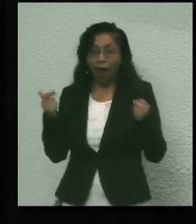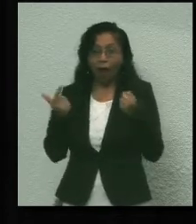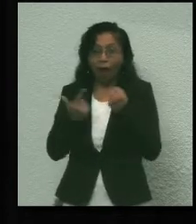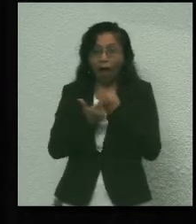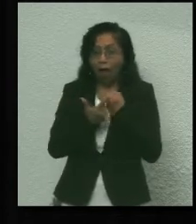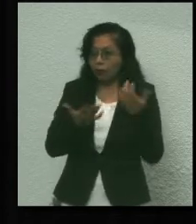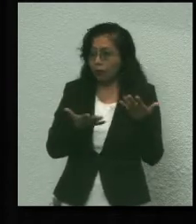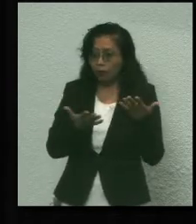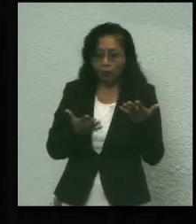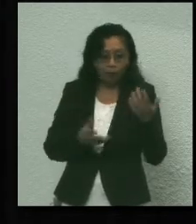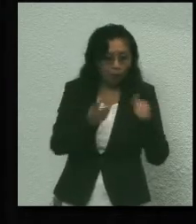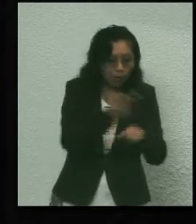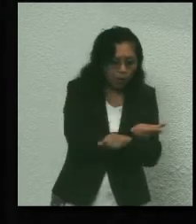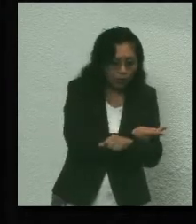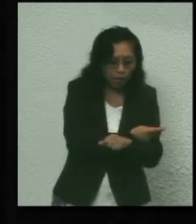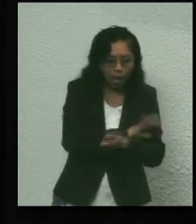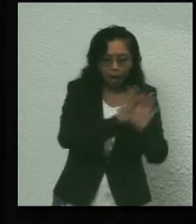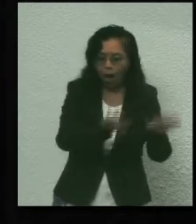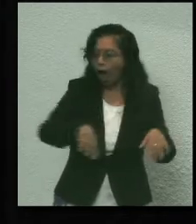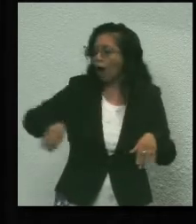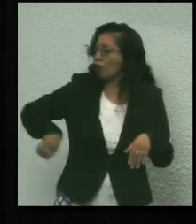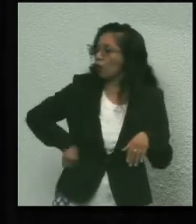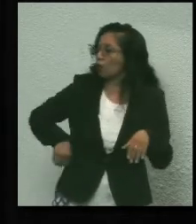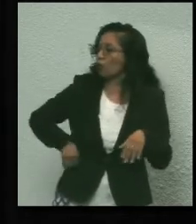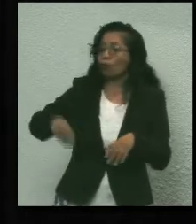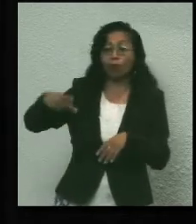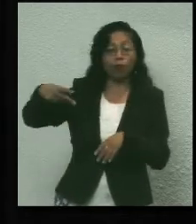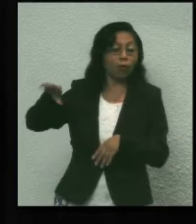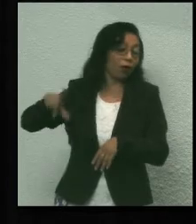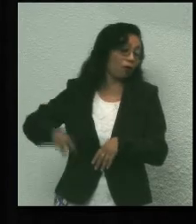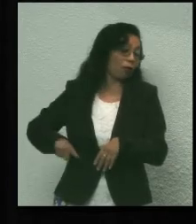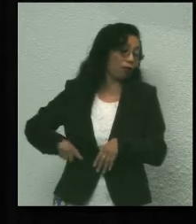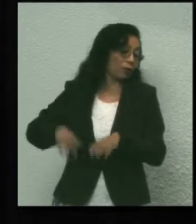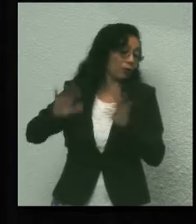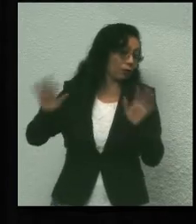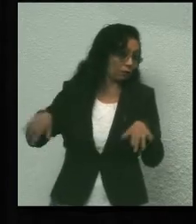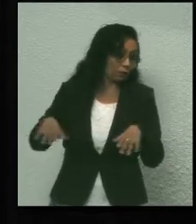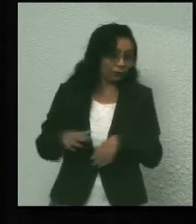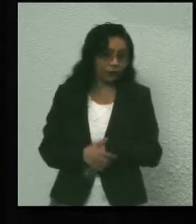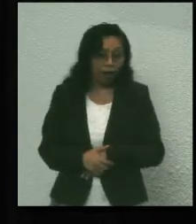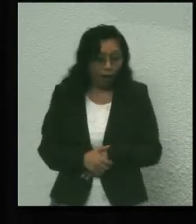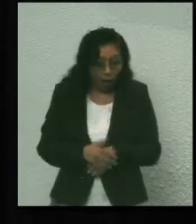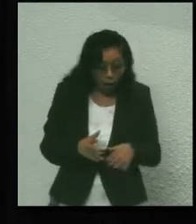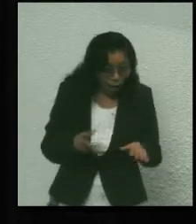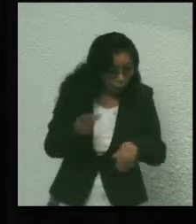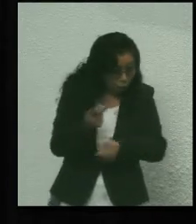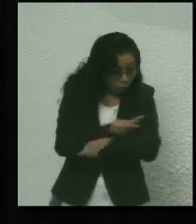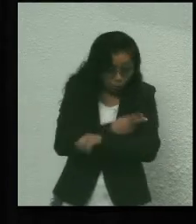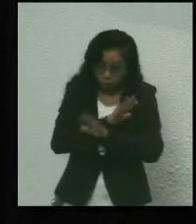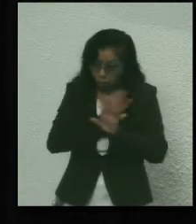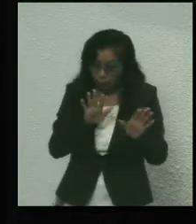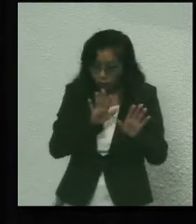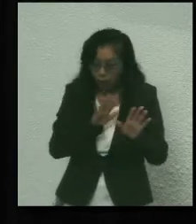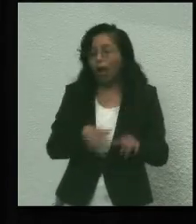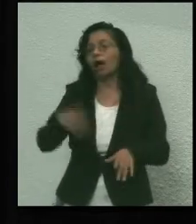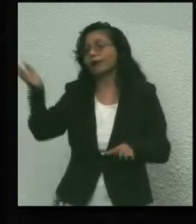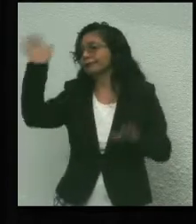del gobierno federal, si algo no sucede es culpa del gobierno estatal.